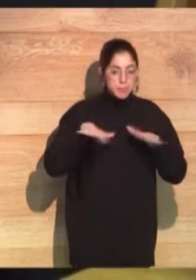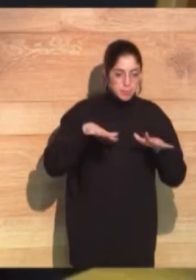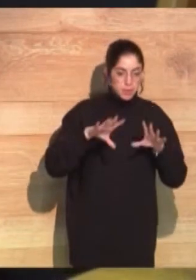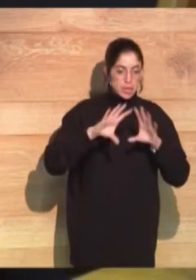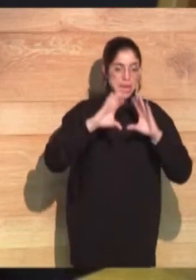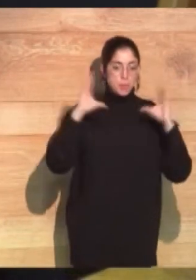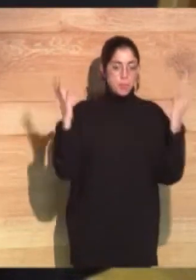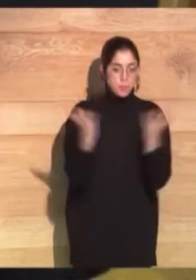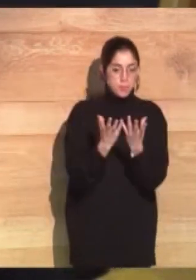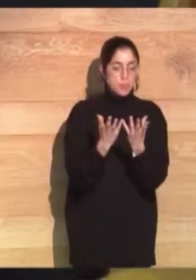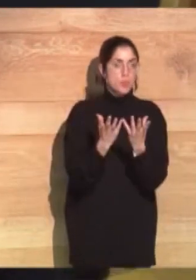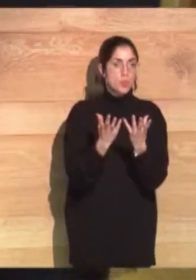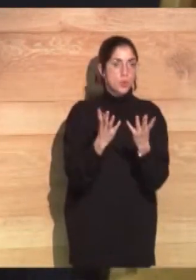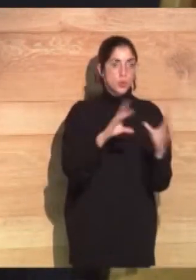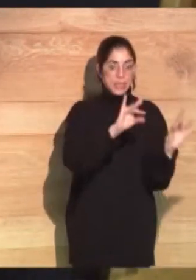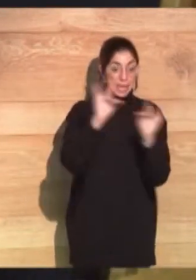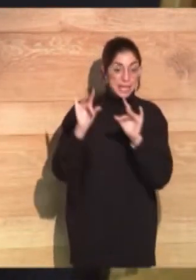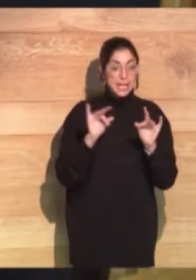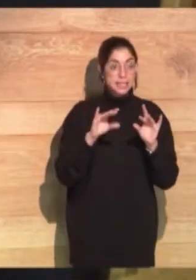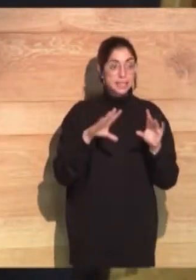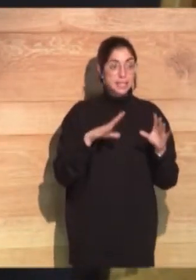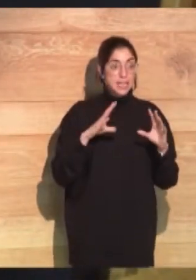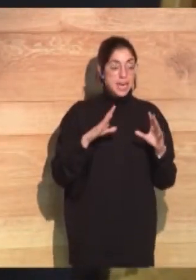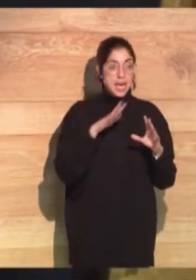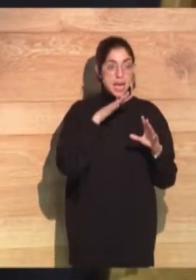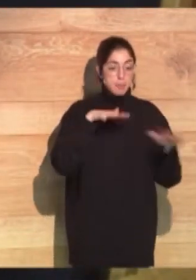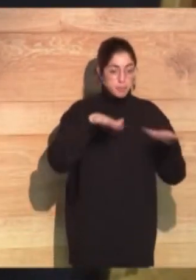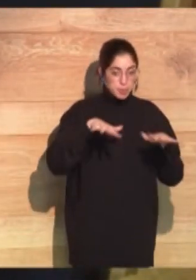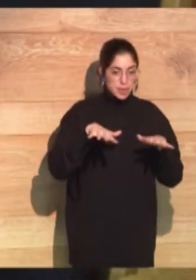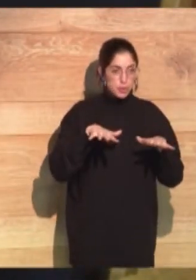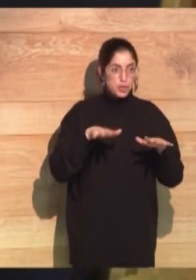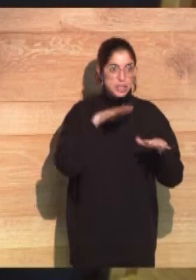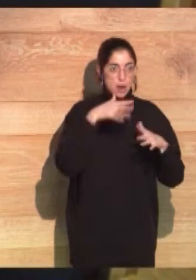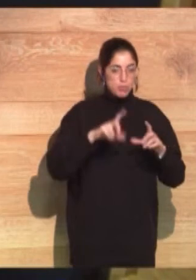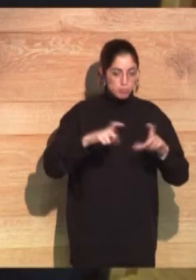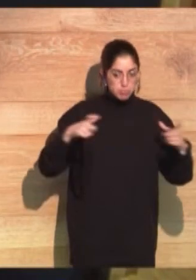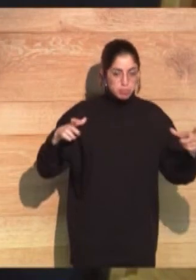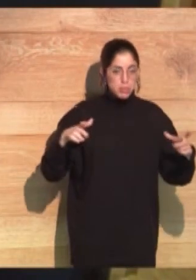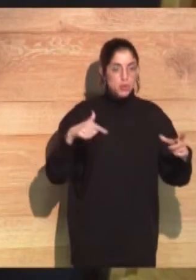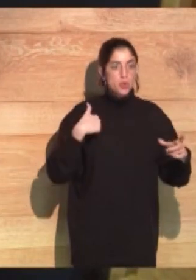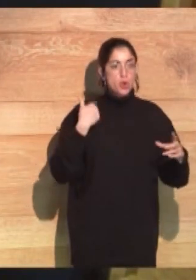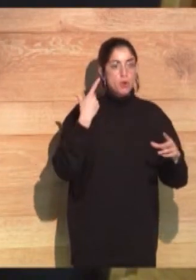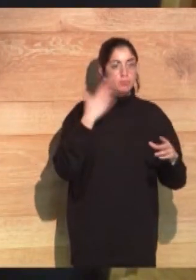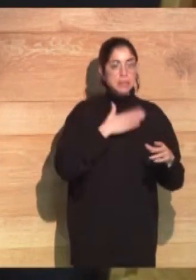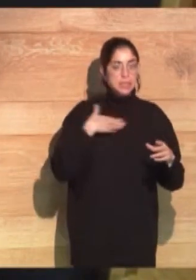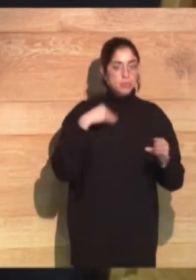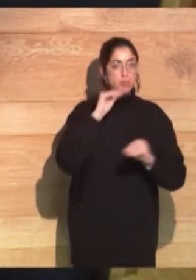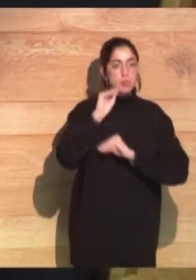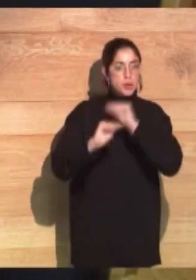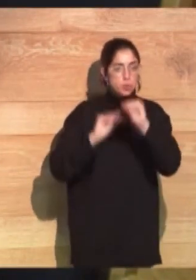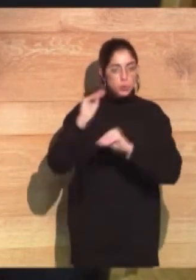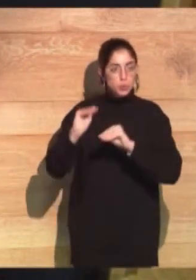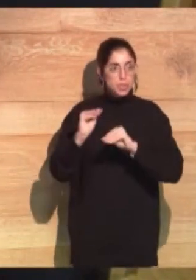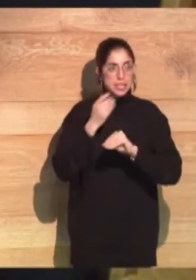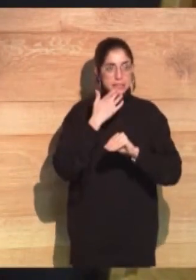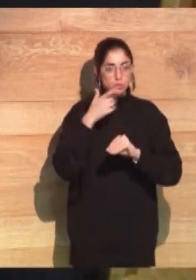Madre Tierra, están aumentando. Me gustaría preguntarle si siente usted lo mismo. Sé que es una pregunta